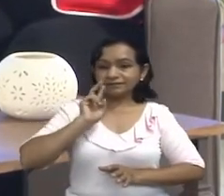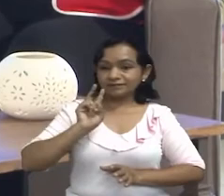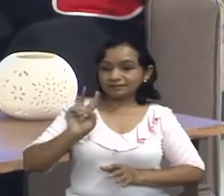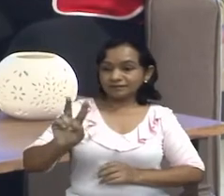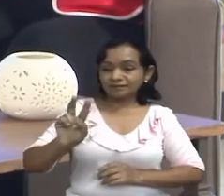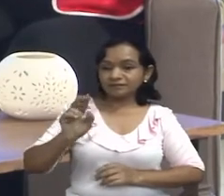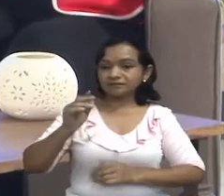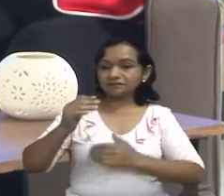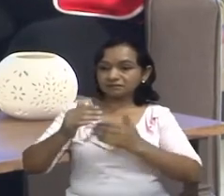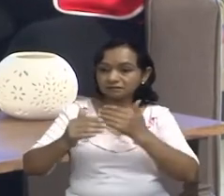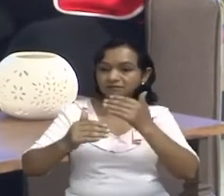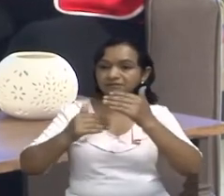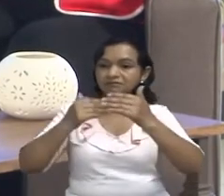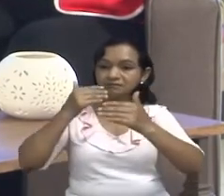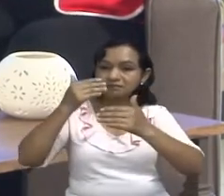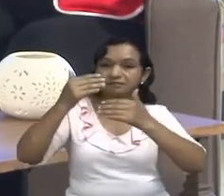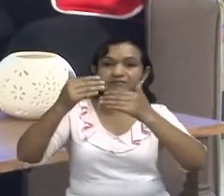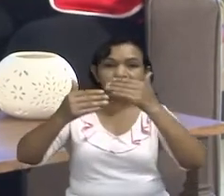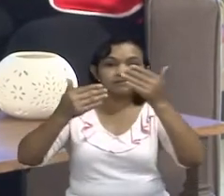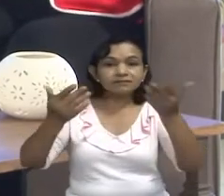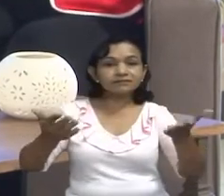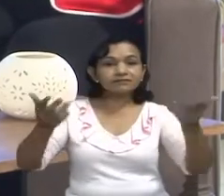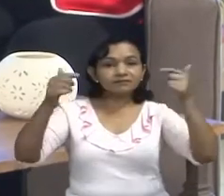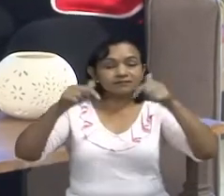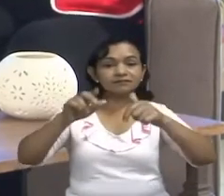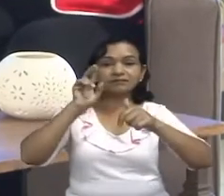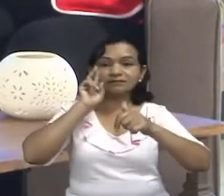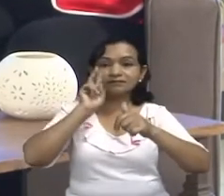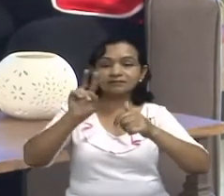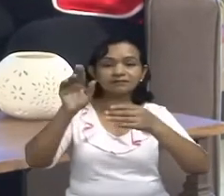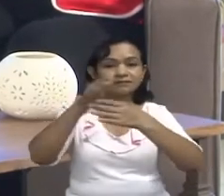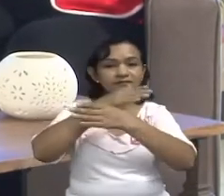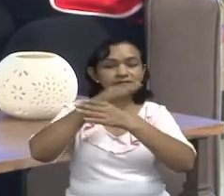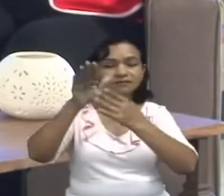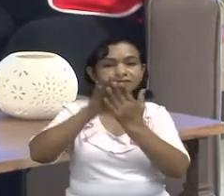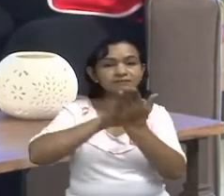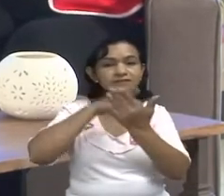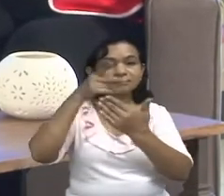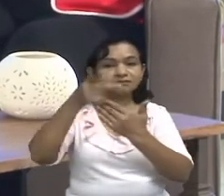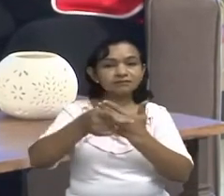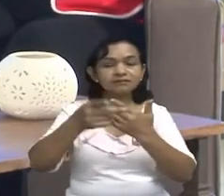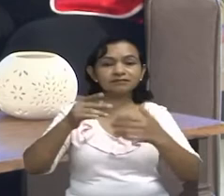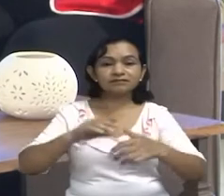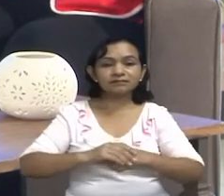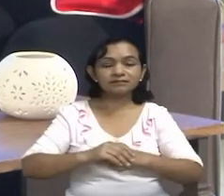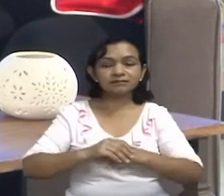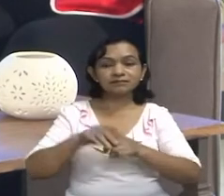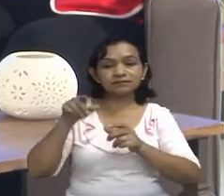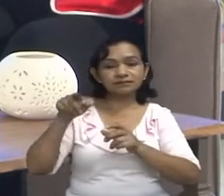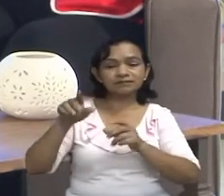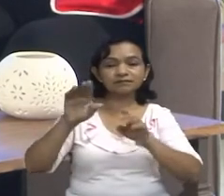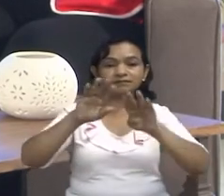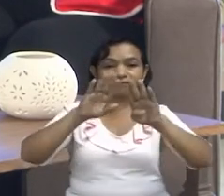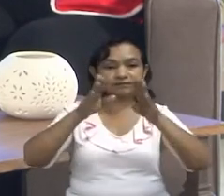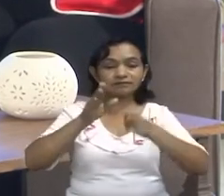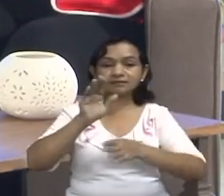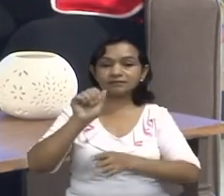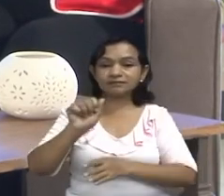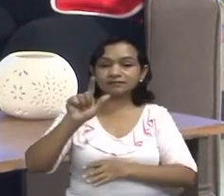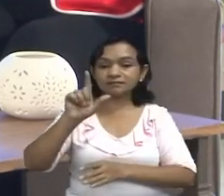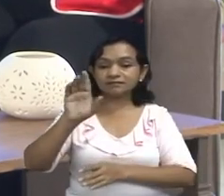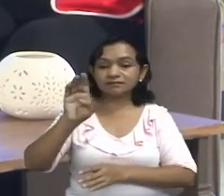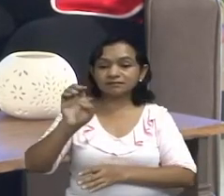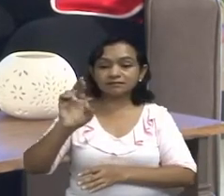esta evolución, porque al igual que ahora podemos ver varios programas, cuando estaba don Alberto